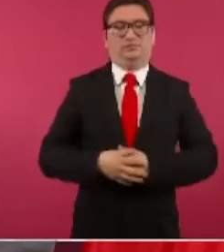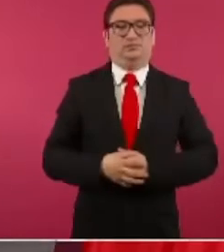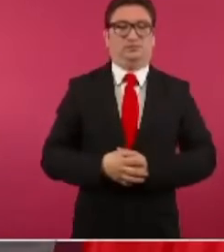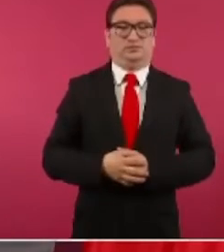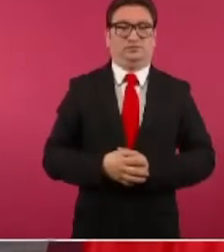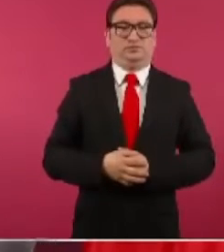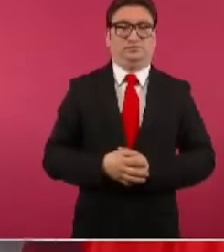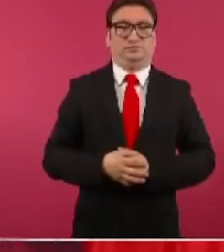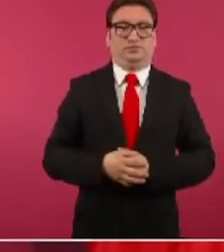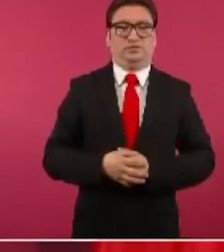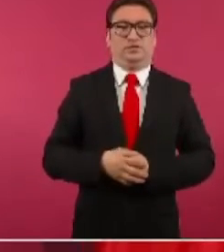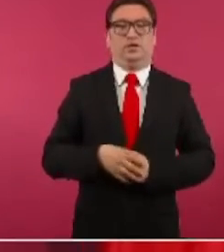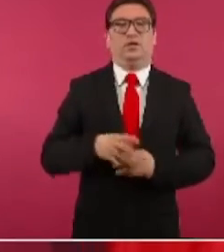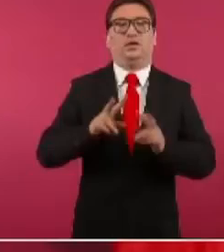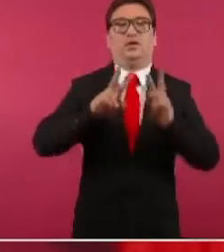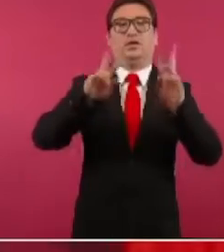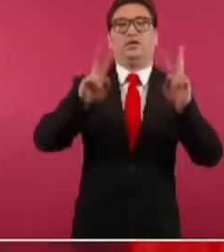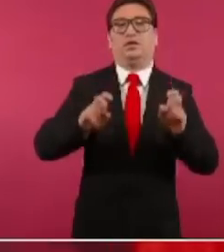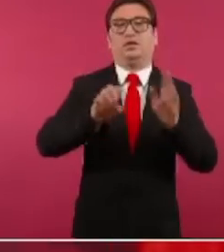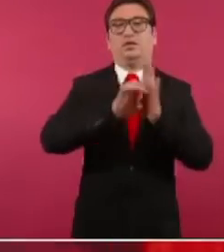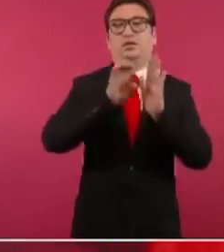¿para qué estar hablando